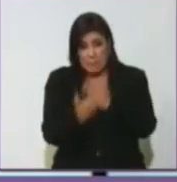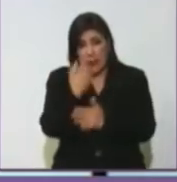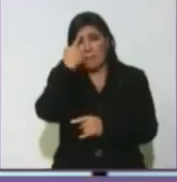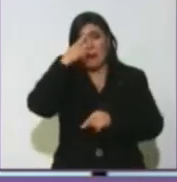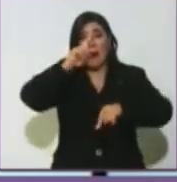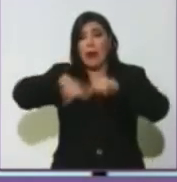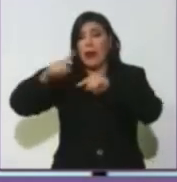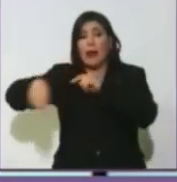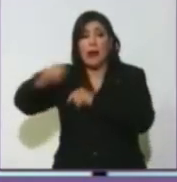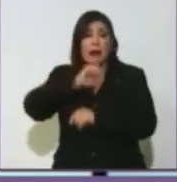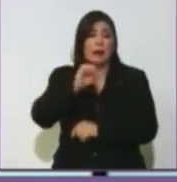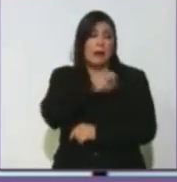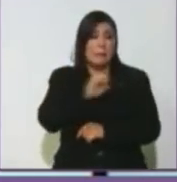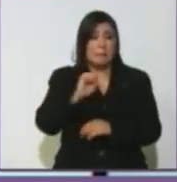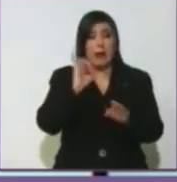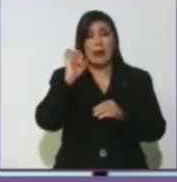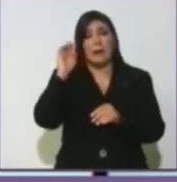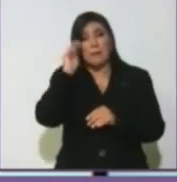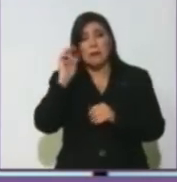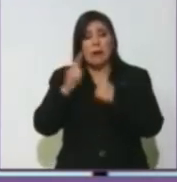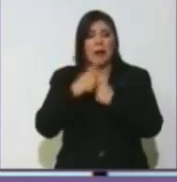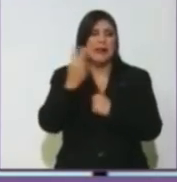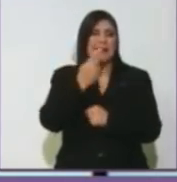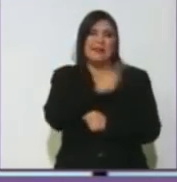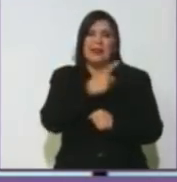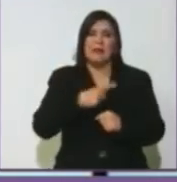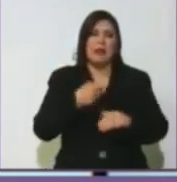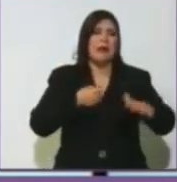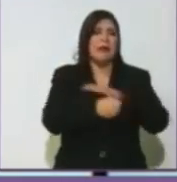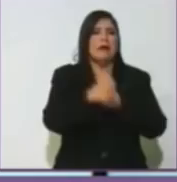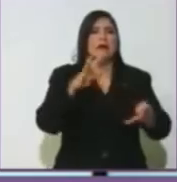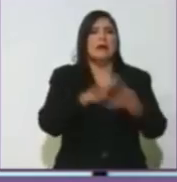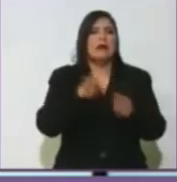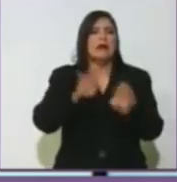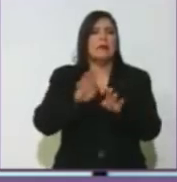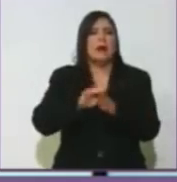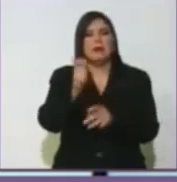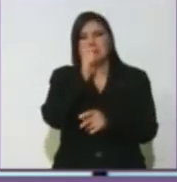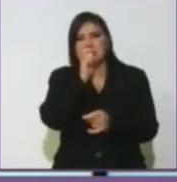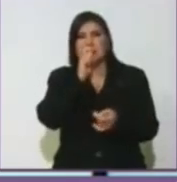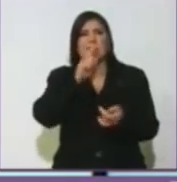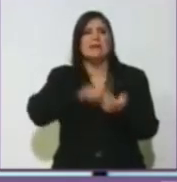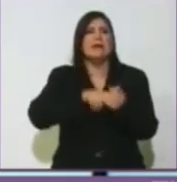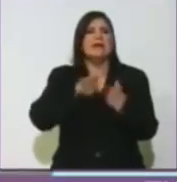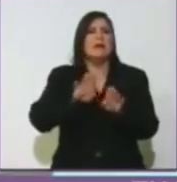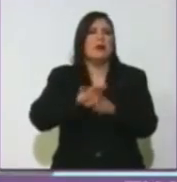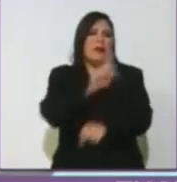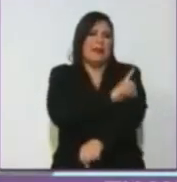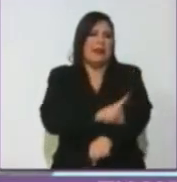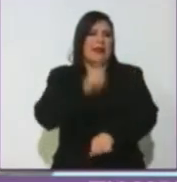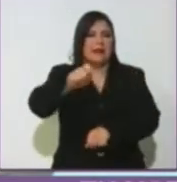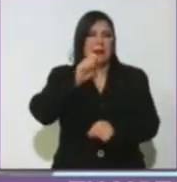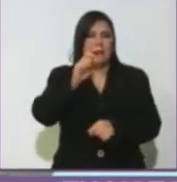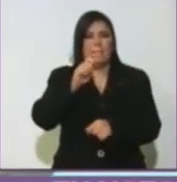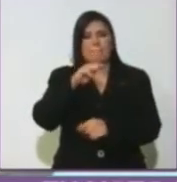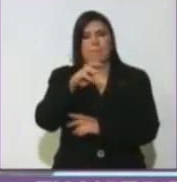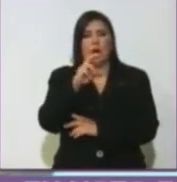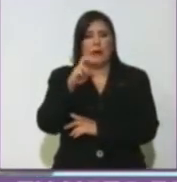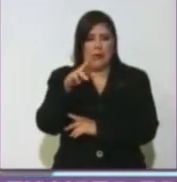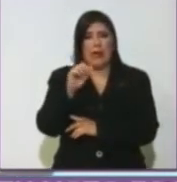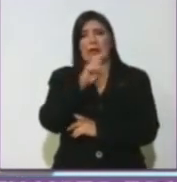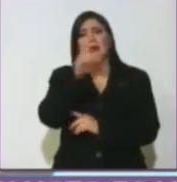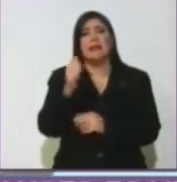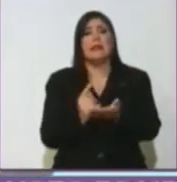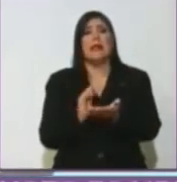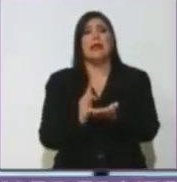el crimen deberías de meter a la cárcel a los narcos delegados de morena empezando por la uac rigoberto salgado